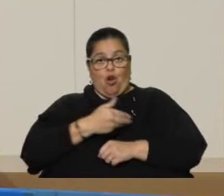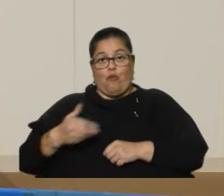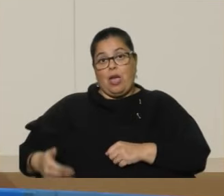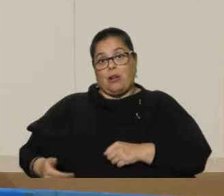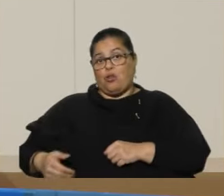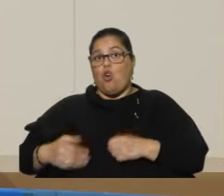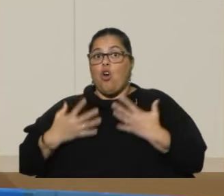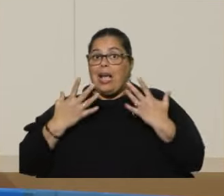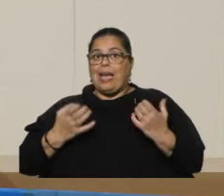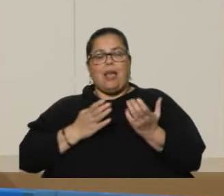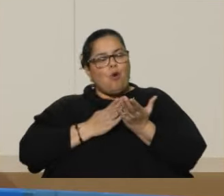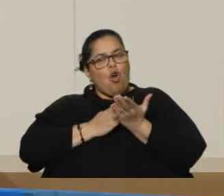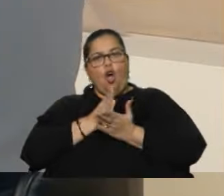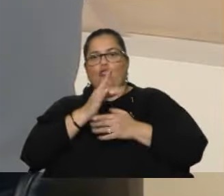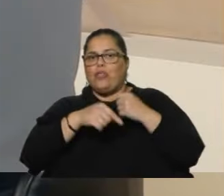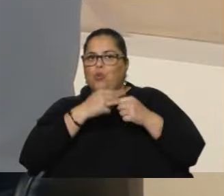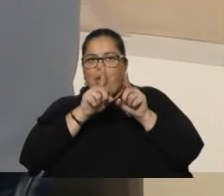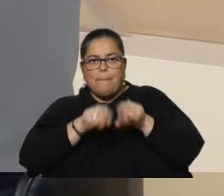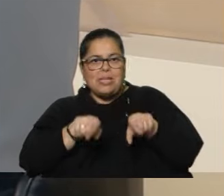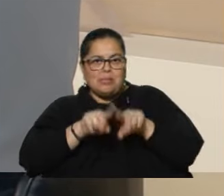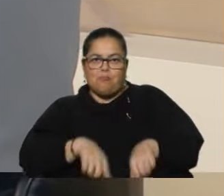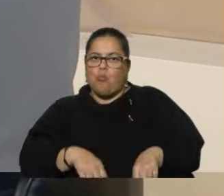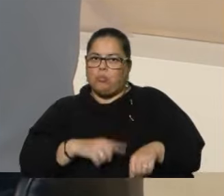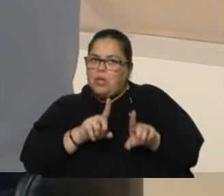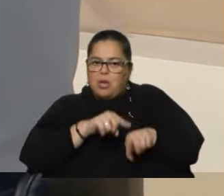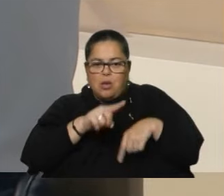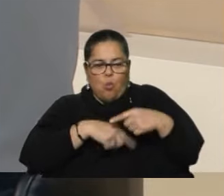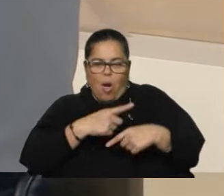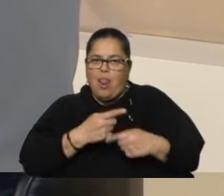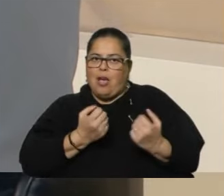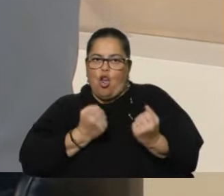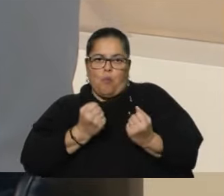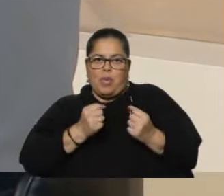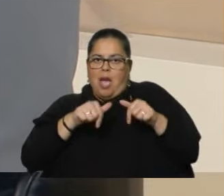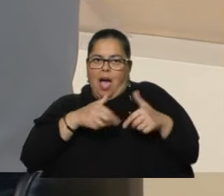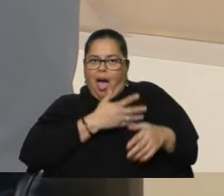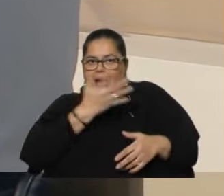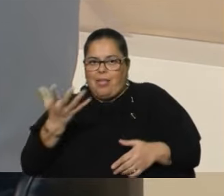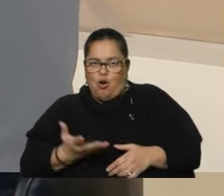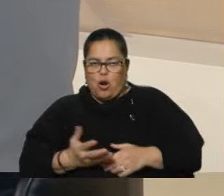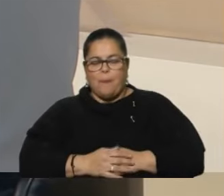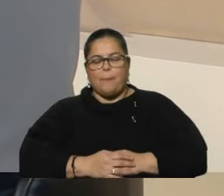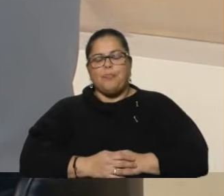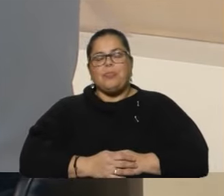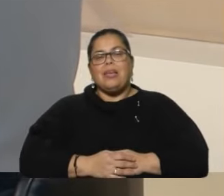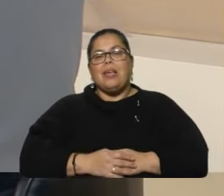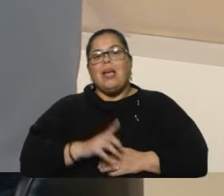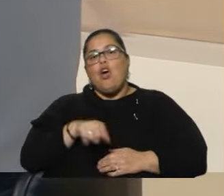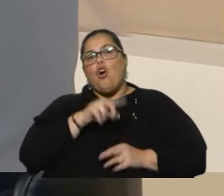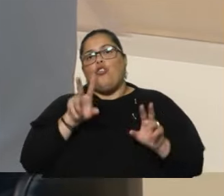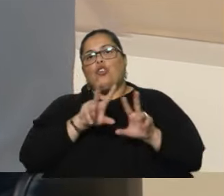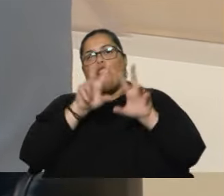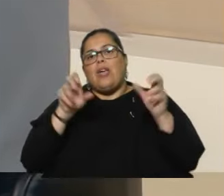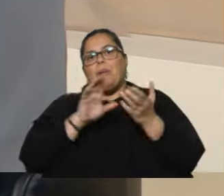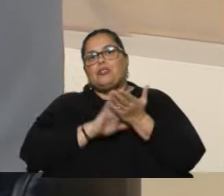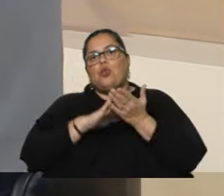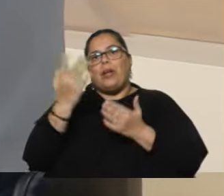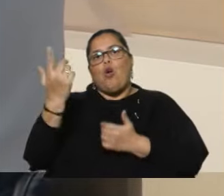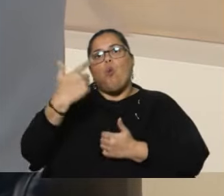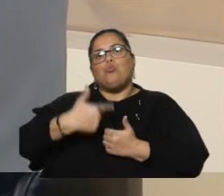que queremos dar continuidad. Me quedan 2 minutos nada más, pero le pregunto, ¿está el tema de los combustibles? Porque la calle POC tiene una